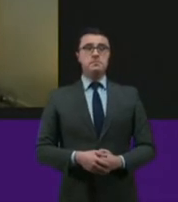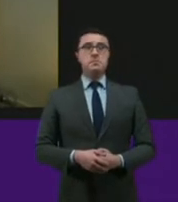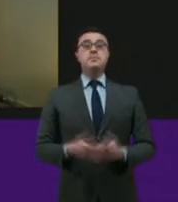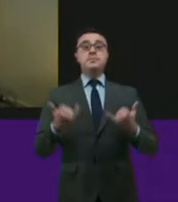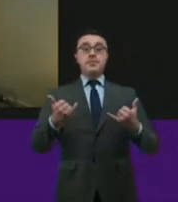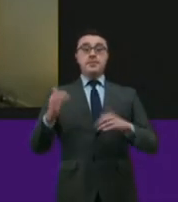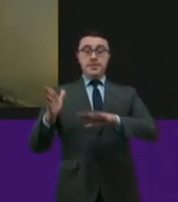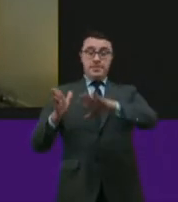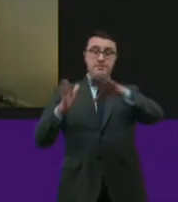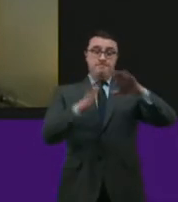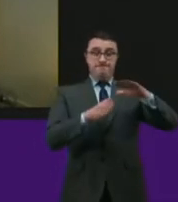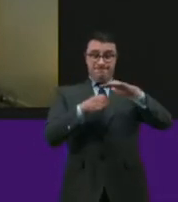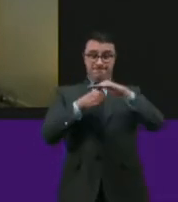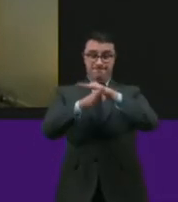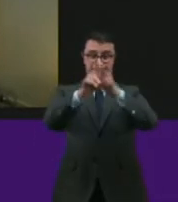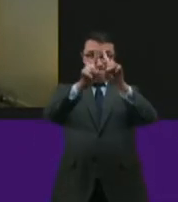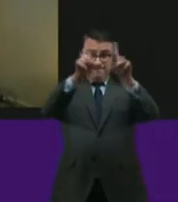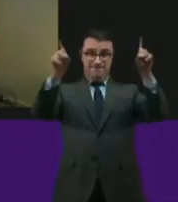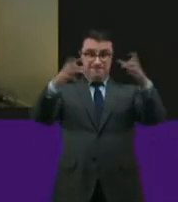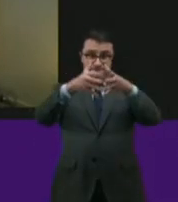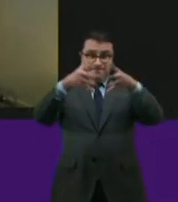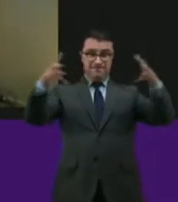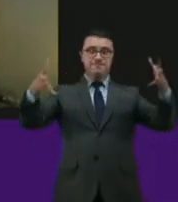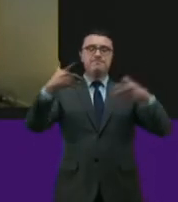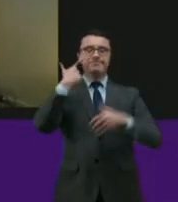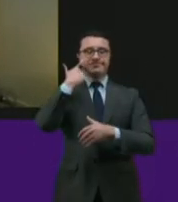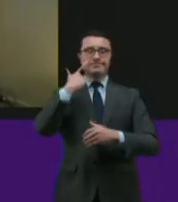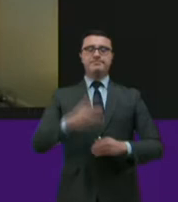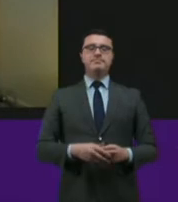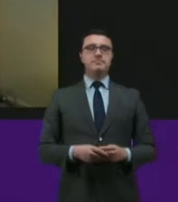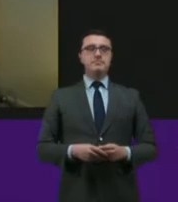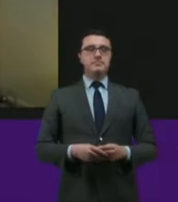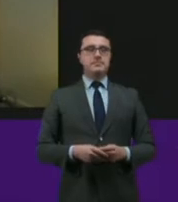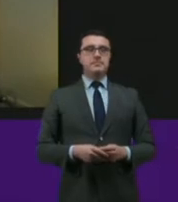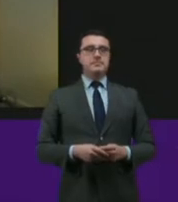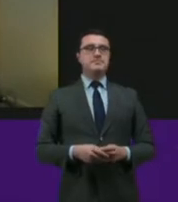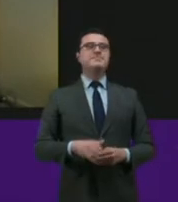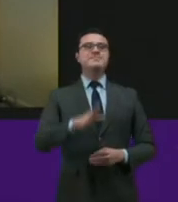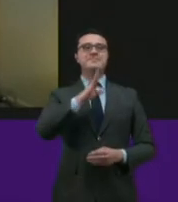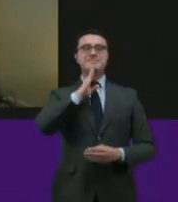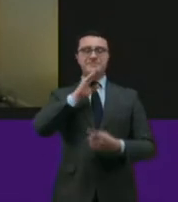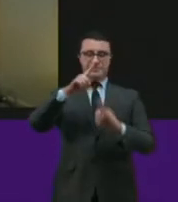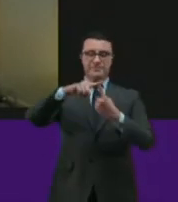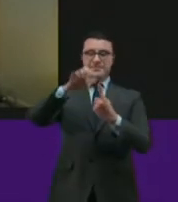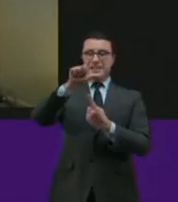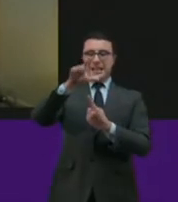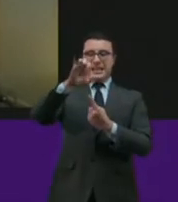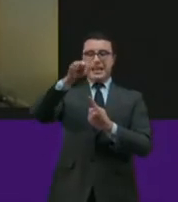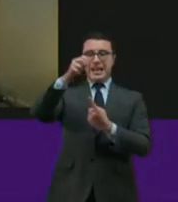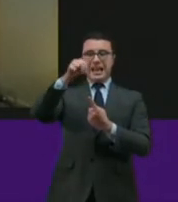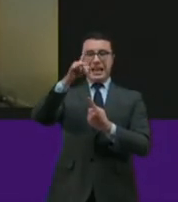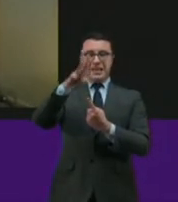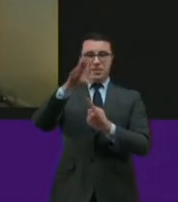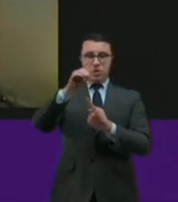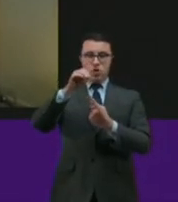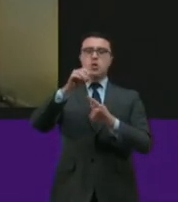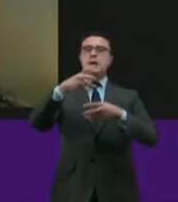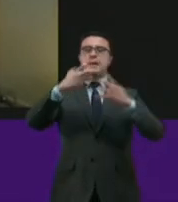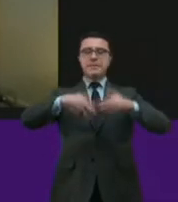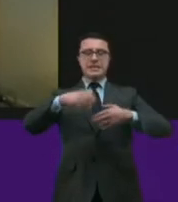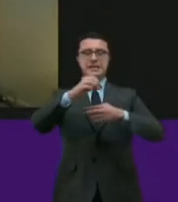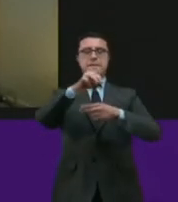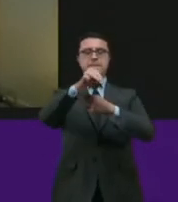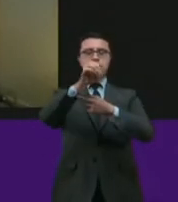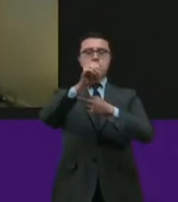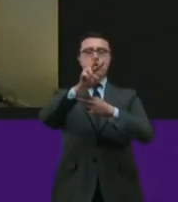en materia. Vámonos con la pareja Alejandro Arango de Movis,